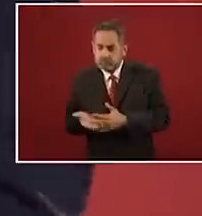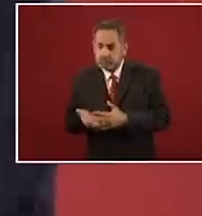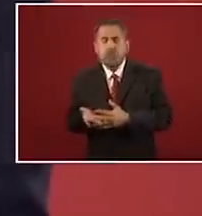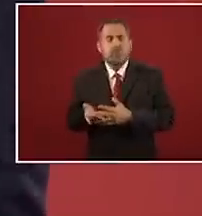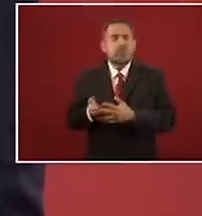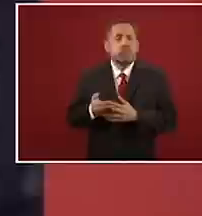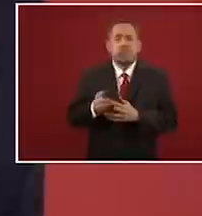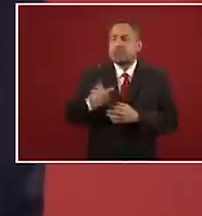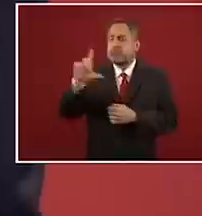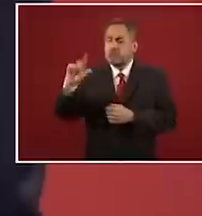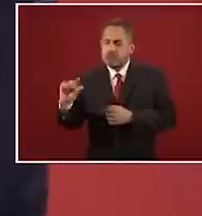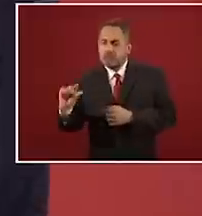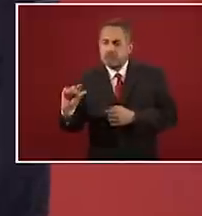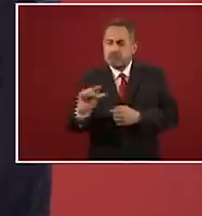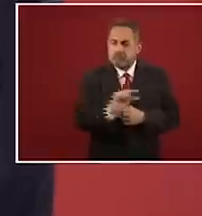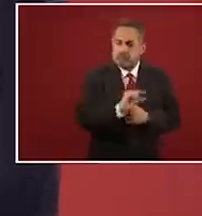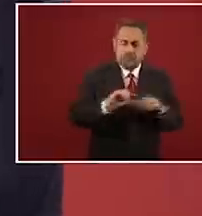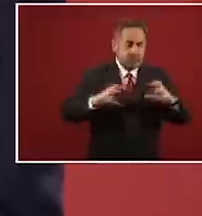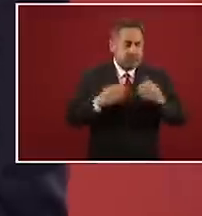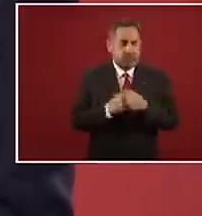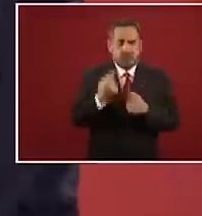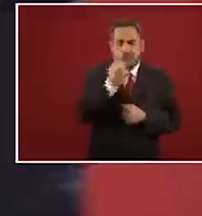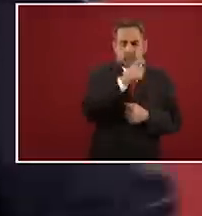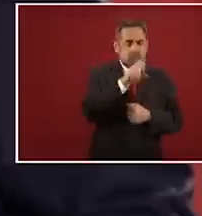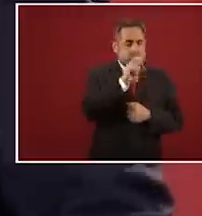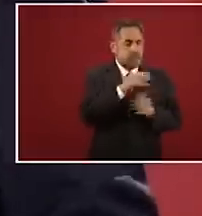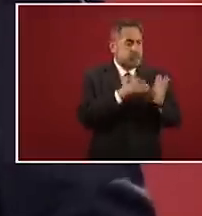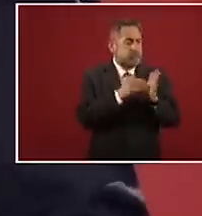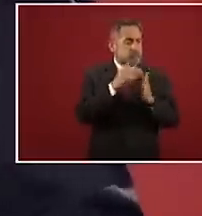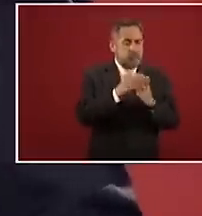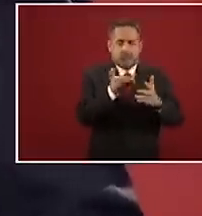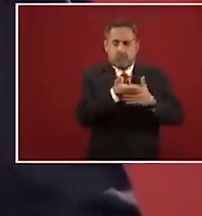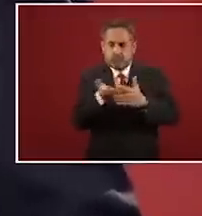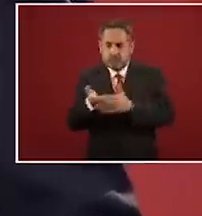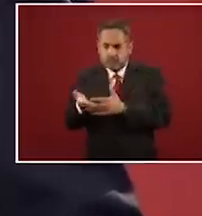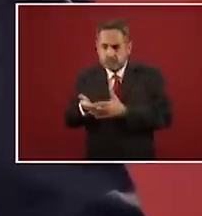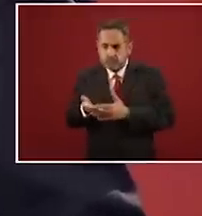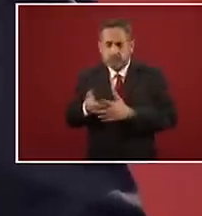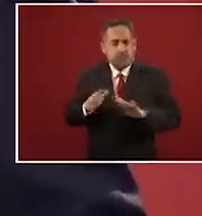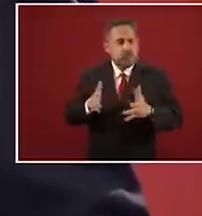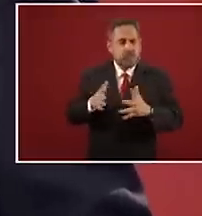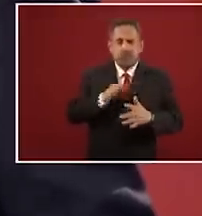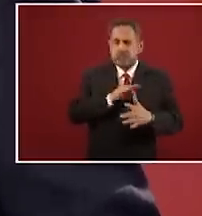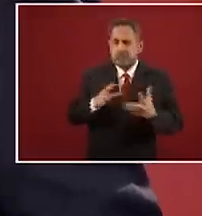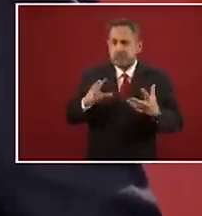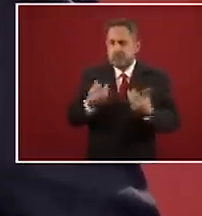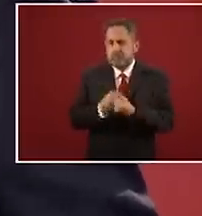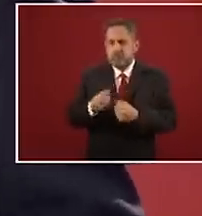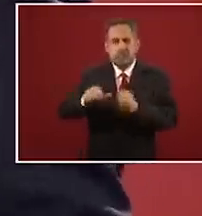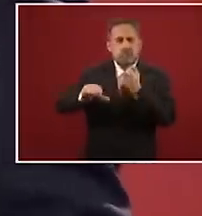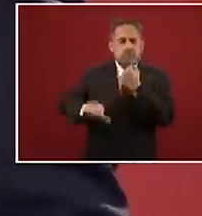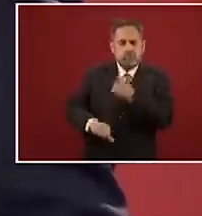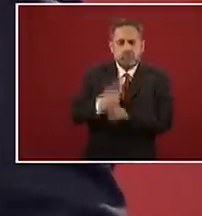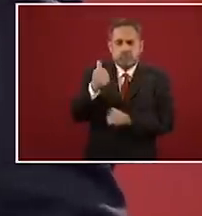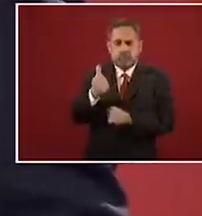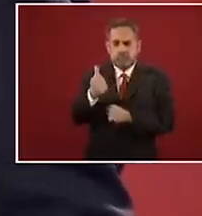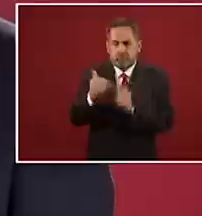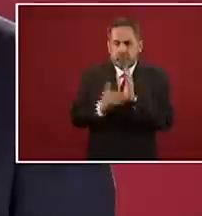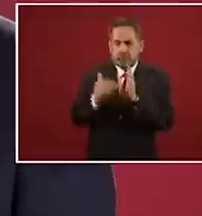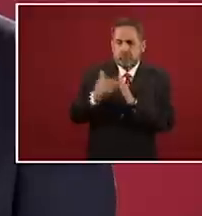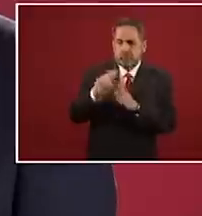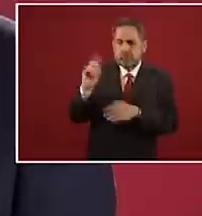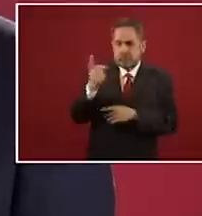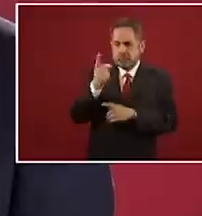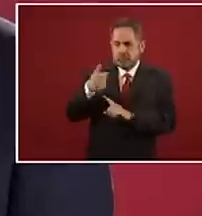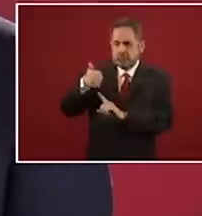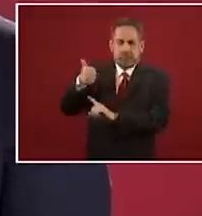de esos 130 millones, serían como 11 millones de dólares por